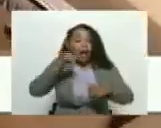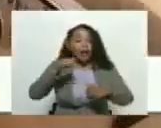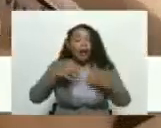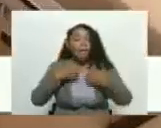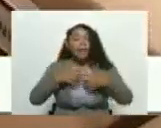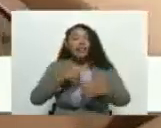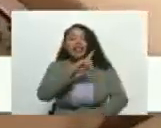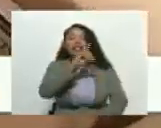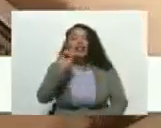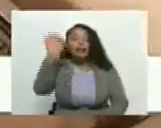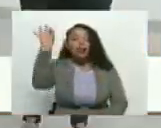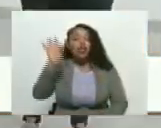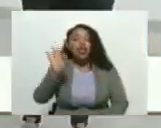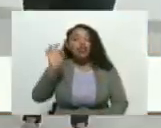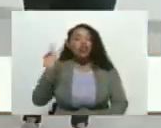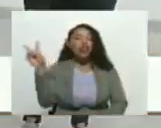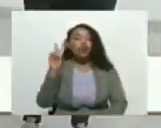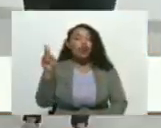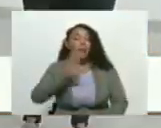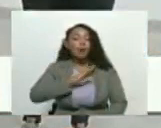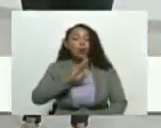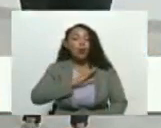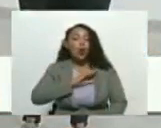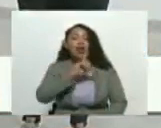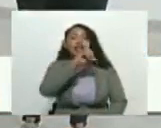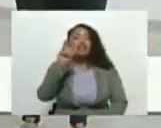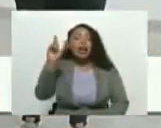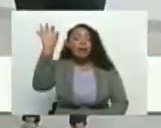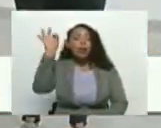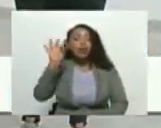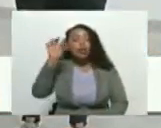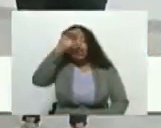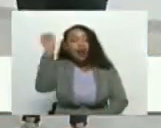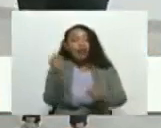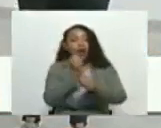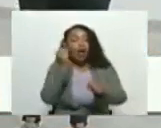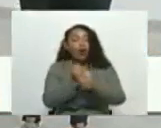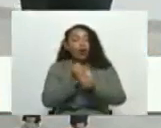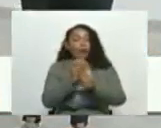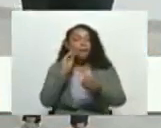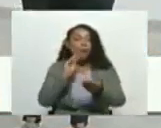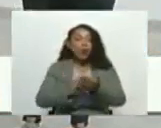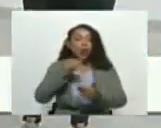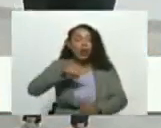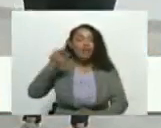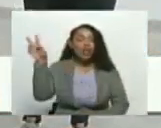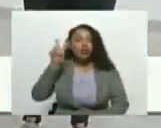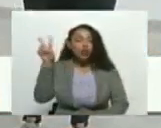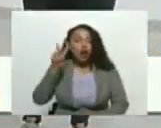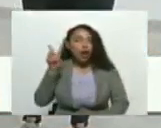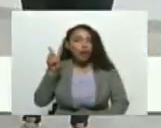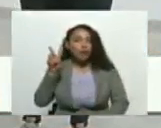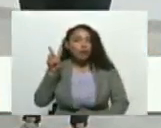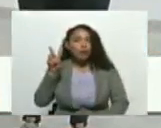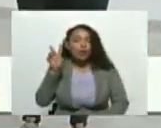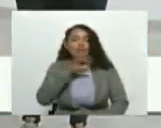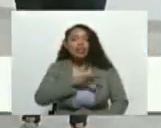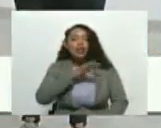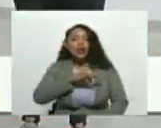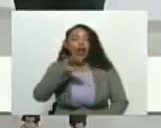100% venezolana y con 100% los trabajadores y capacidad instalada. Con esta capacidad instalada, señora